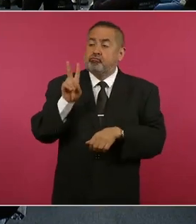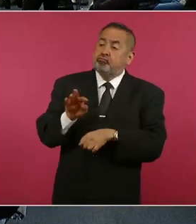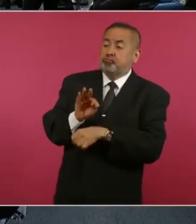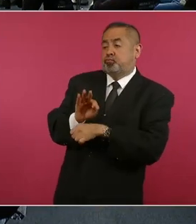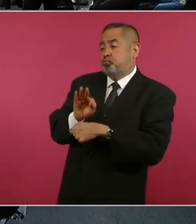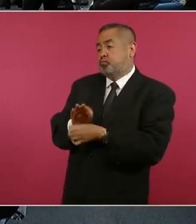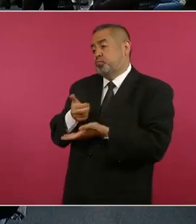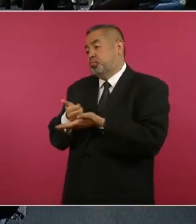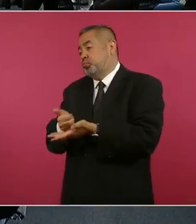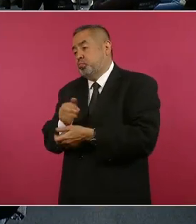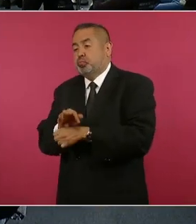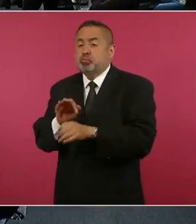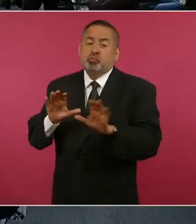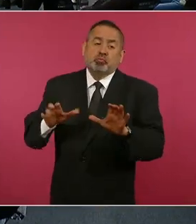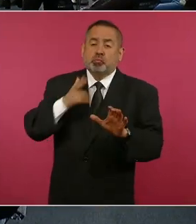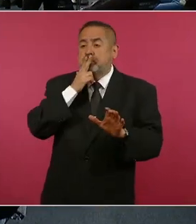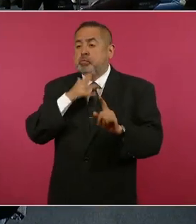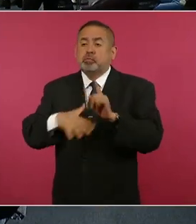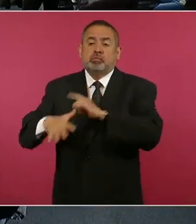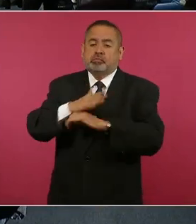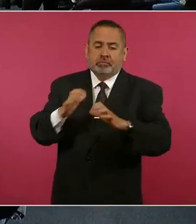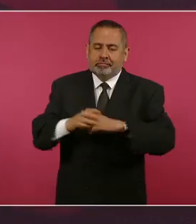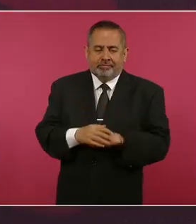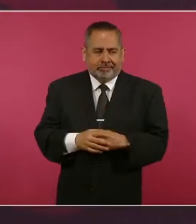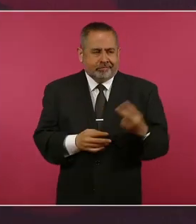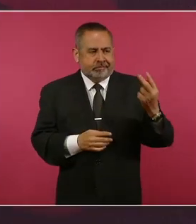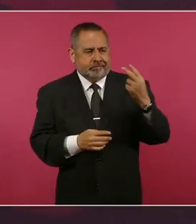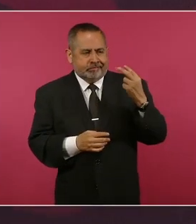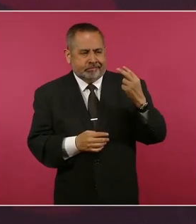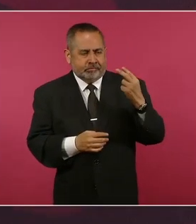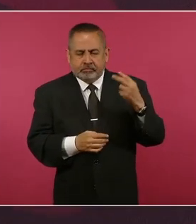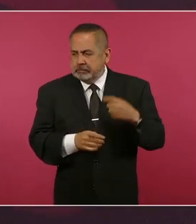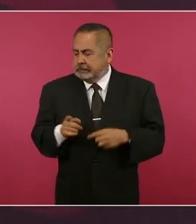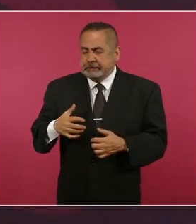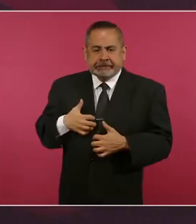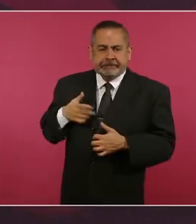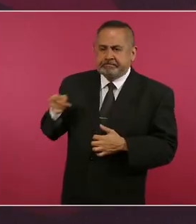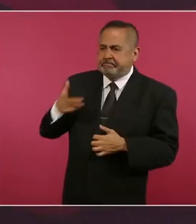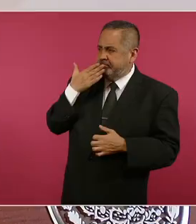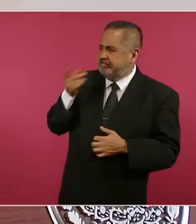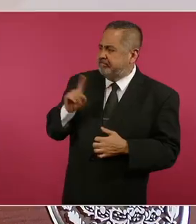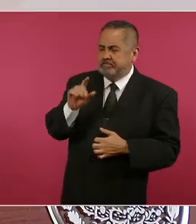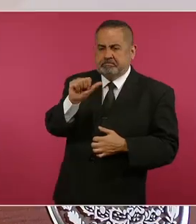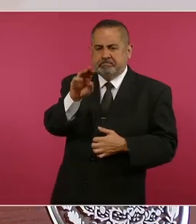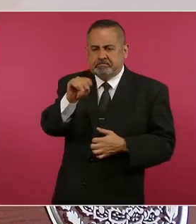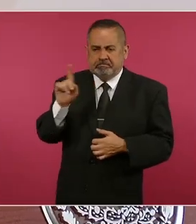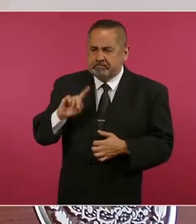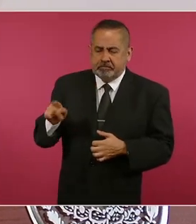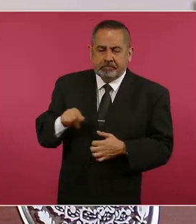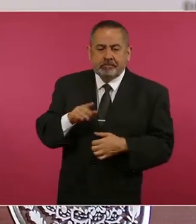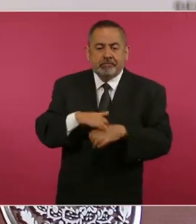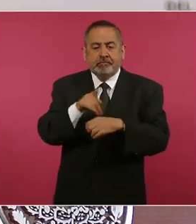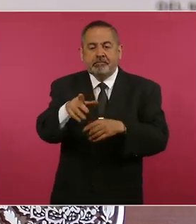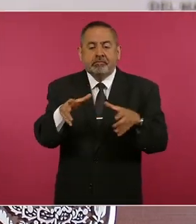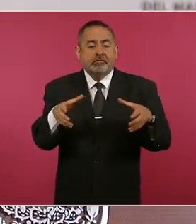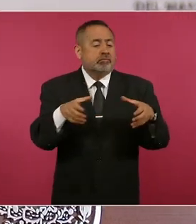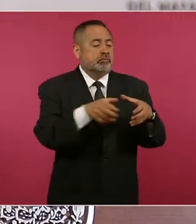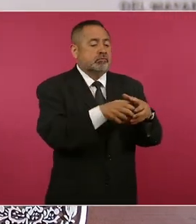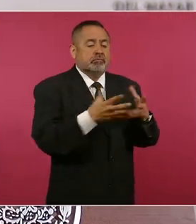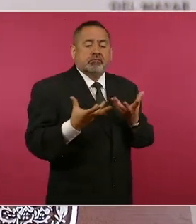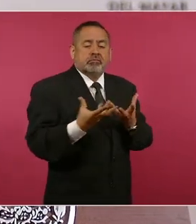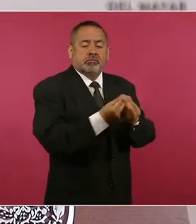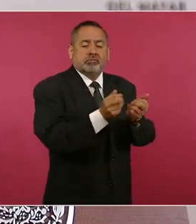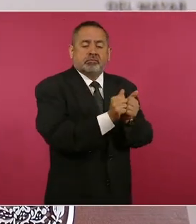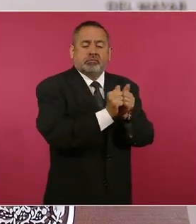pseudoambientalistas que no nos ven con buenos ojos porque ellos pertenecen al bloque